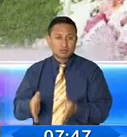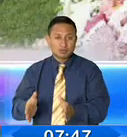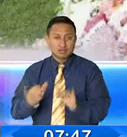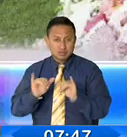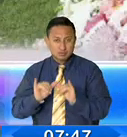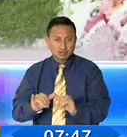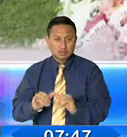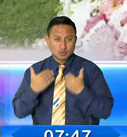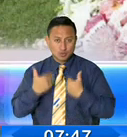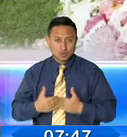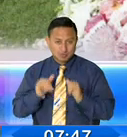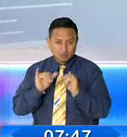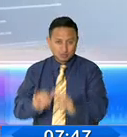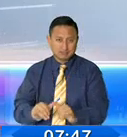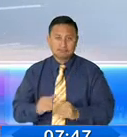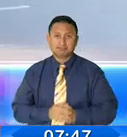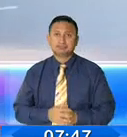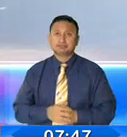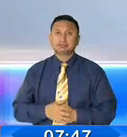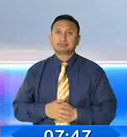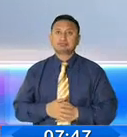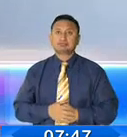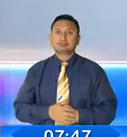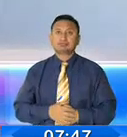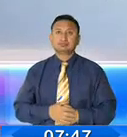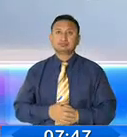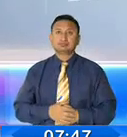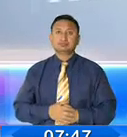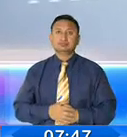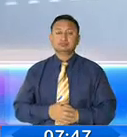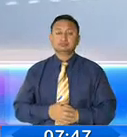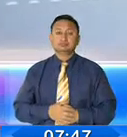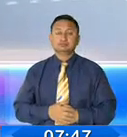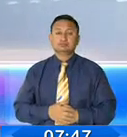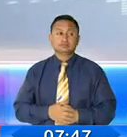sus restos. Porque solo yo sé